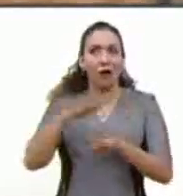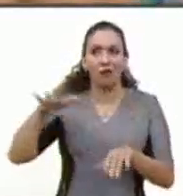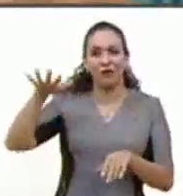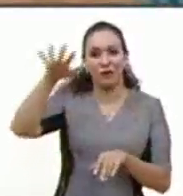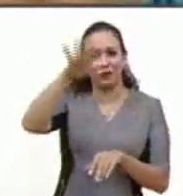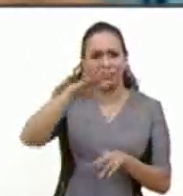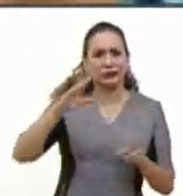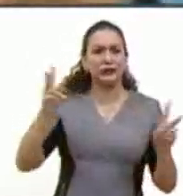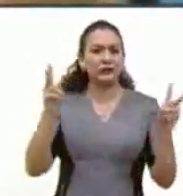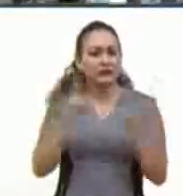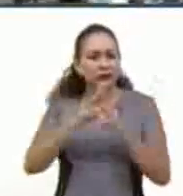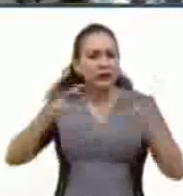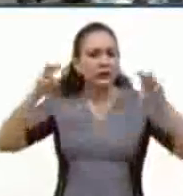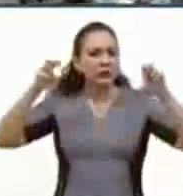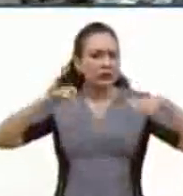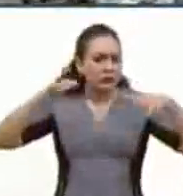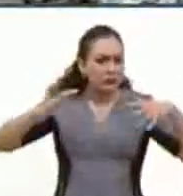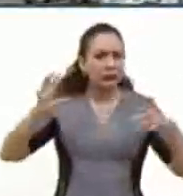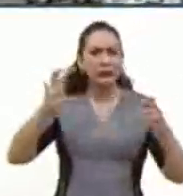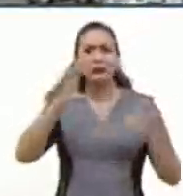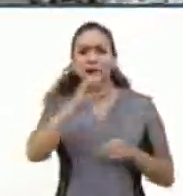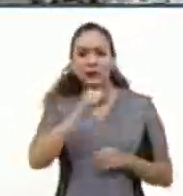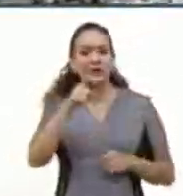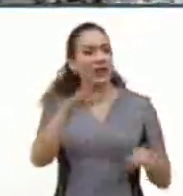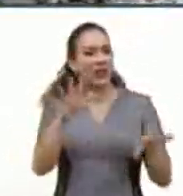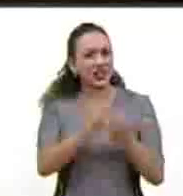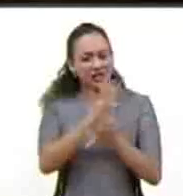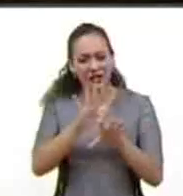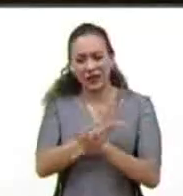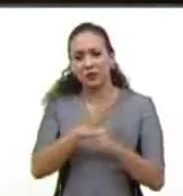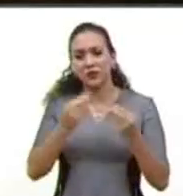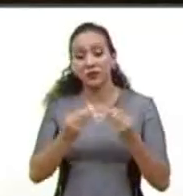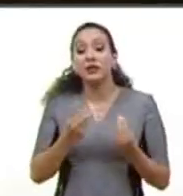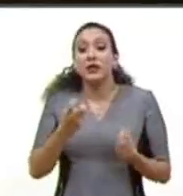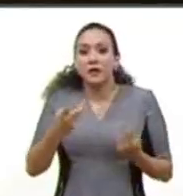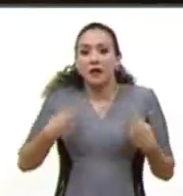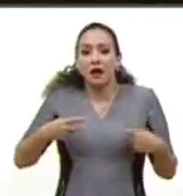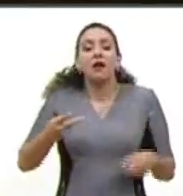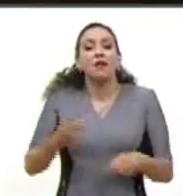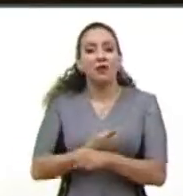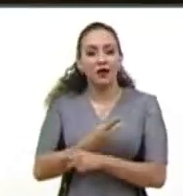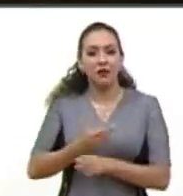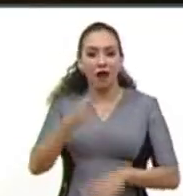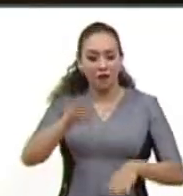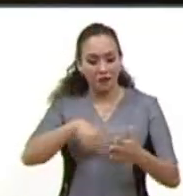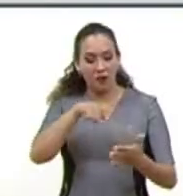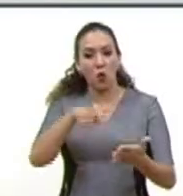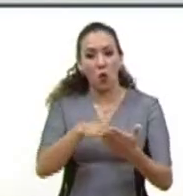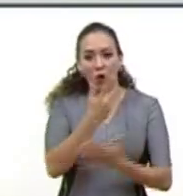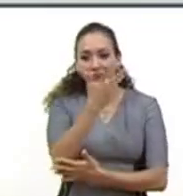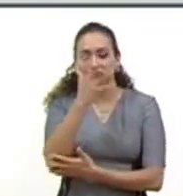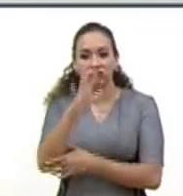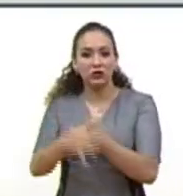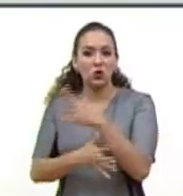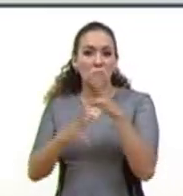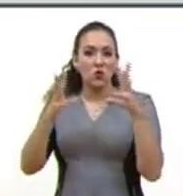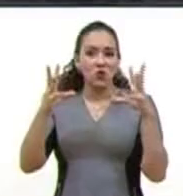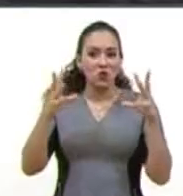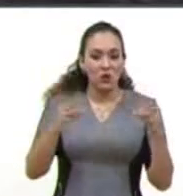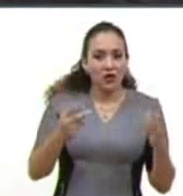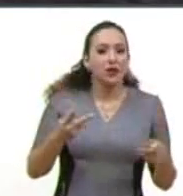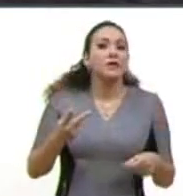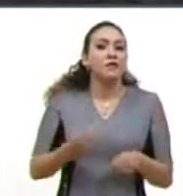que ayuden a reducir la emisión de contaminantes y la protección de los espacios naturales indispensables para la supervivencia de la